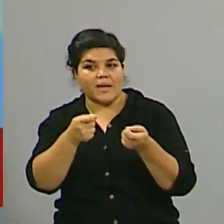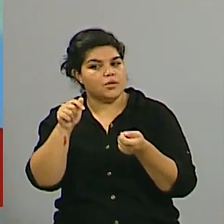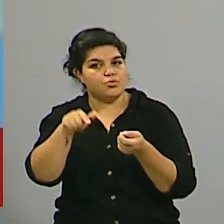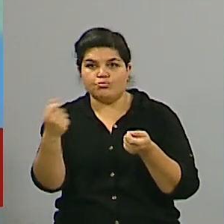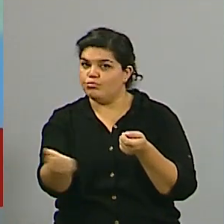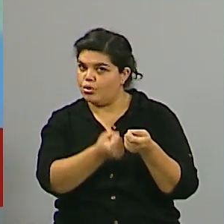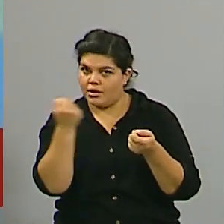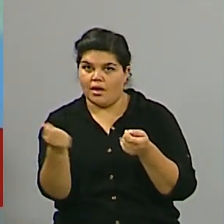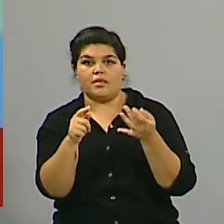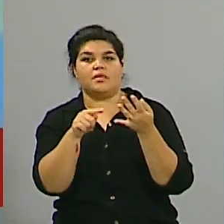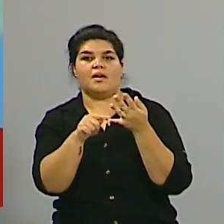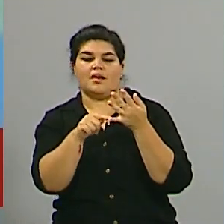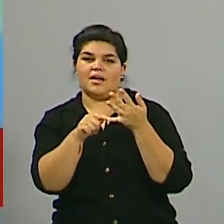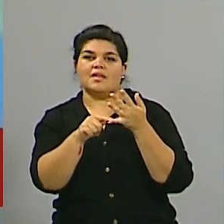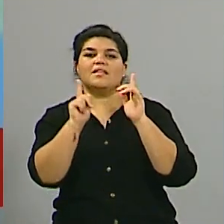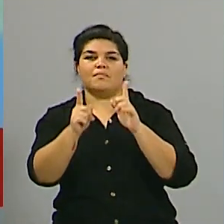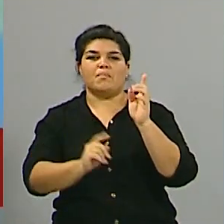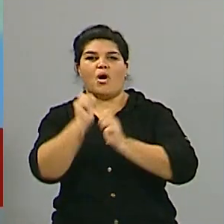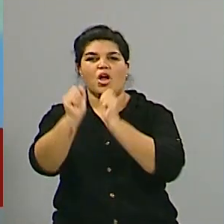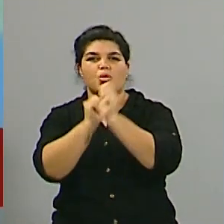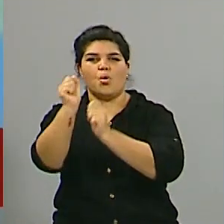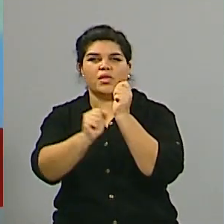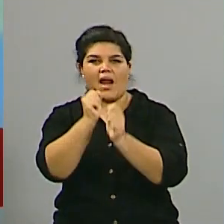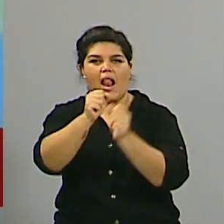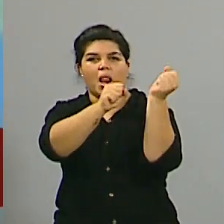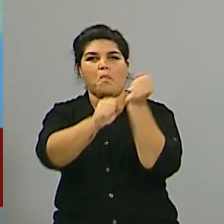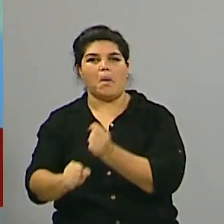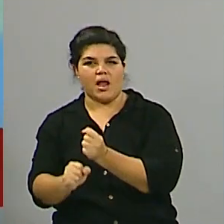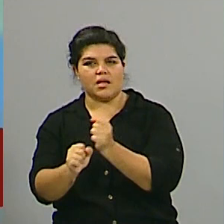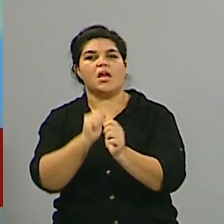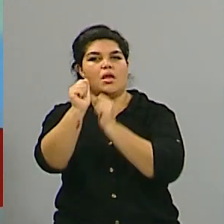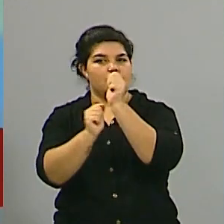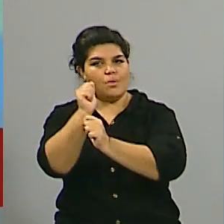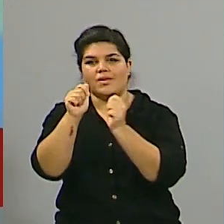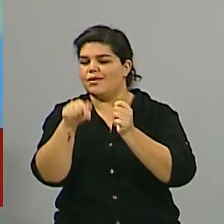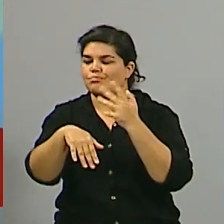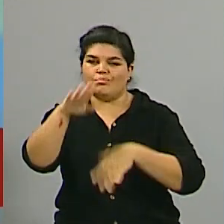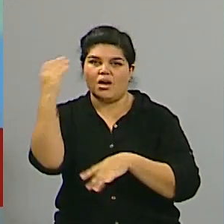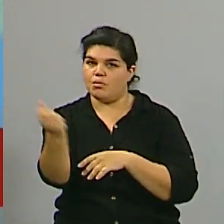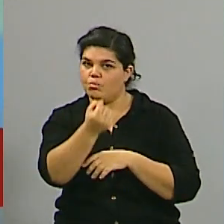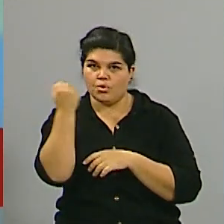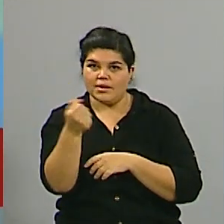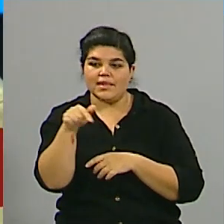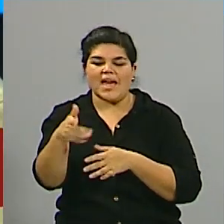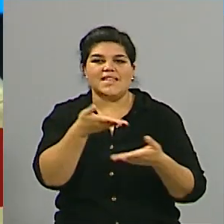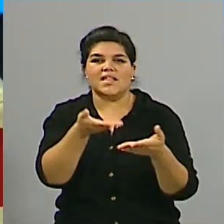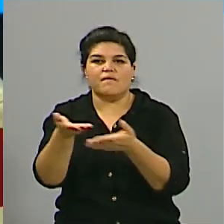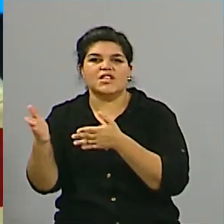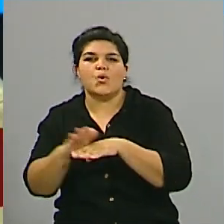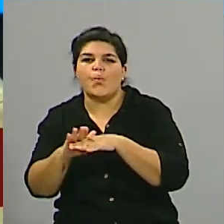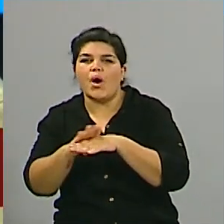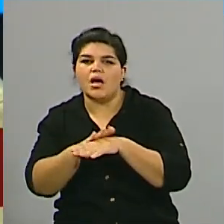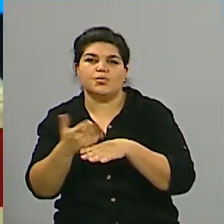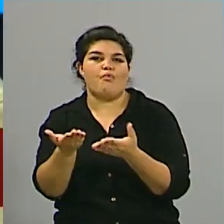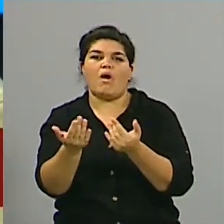En el industrial, principalmente en el parque industrial, hay que hacer una tarea muy importante, principalmente de servicios básicos, digamos, ¿no?